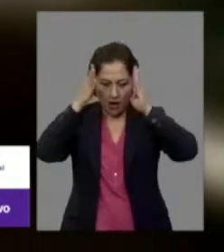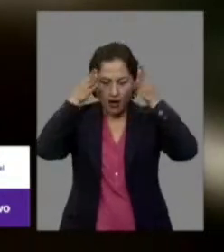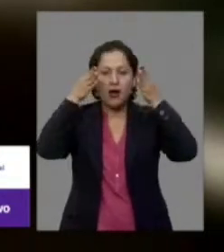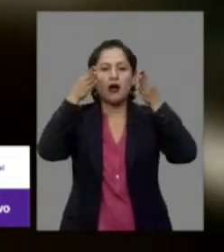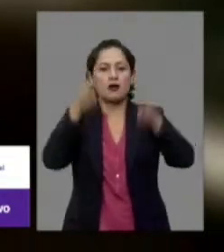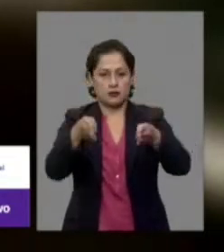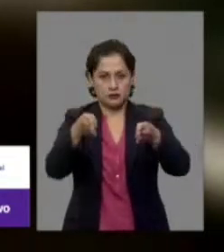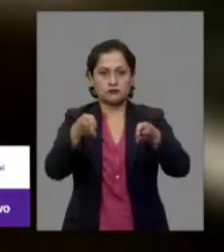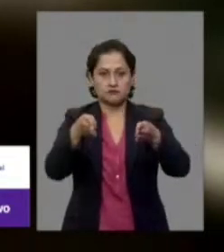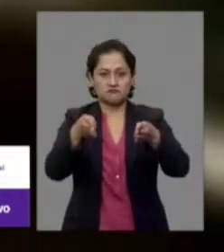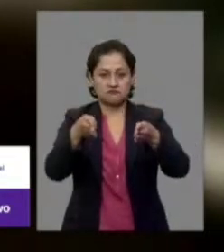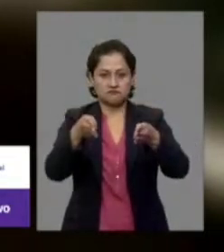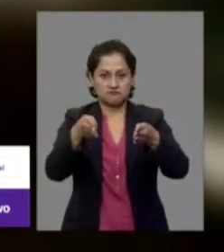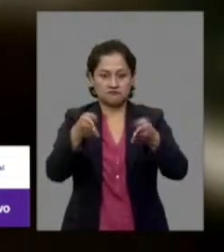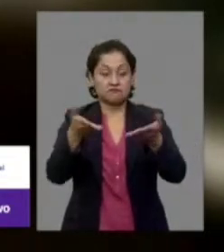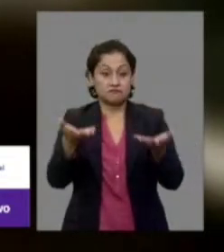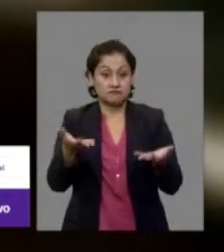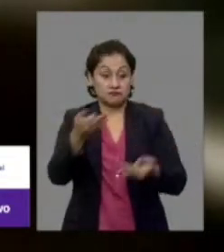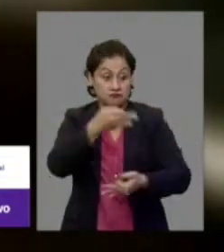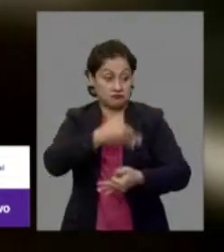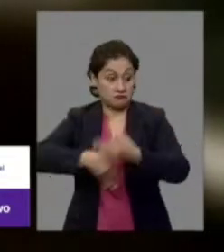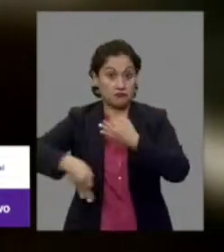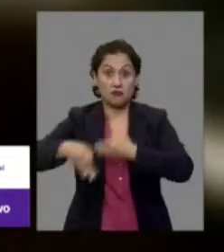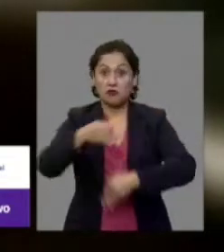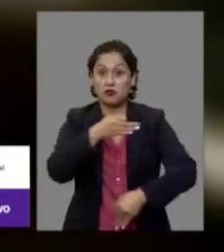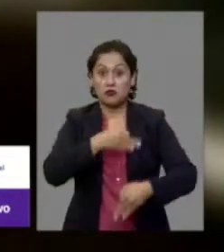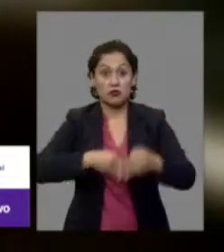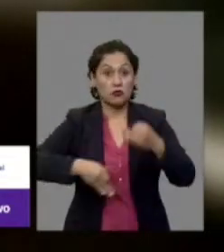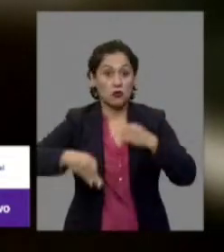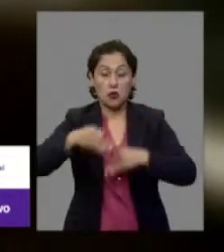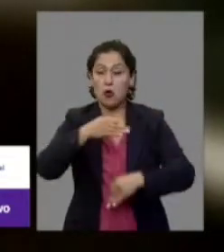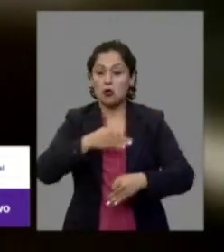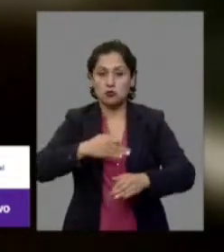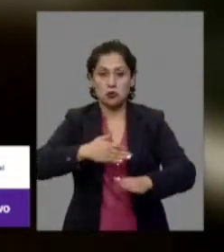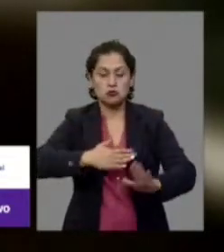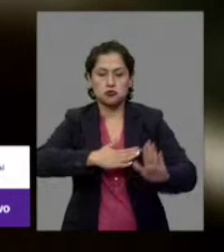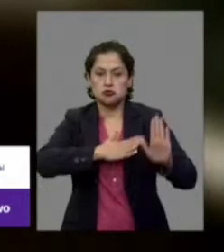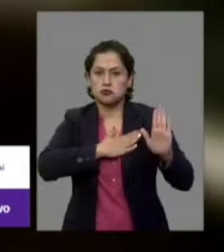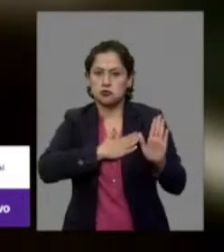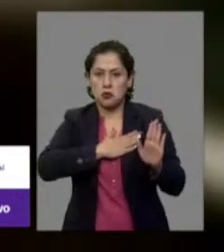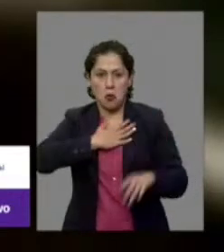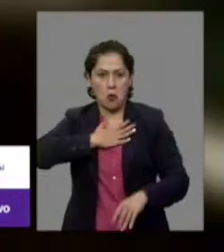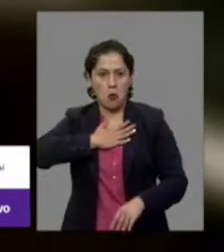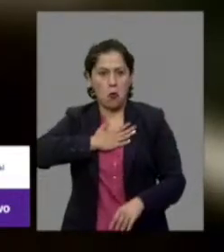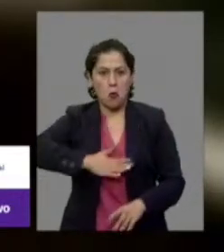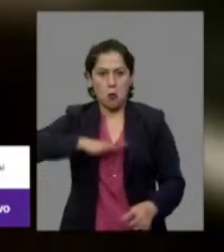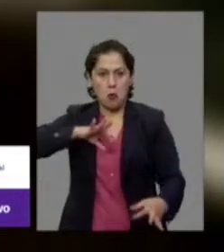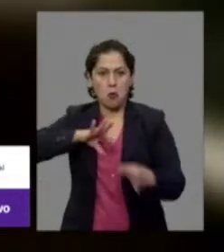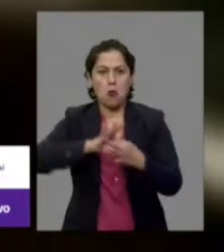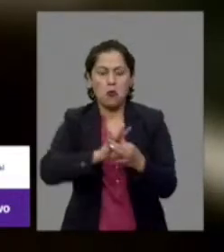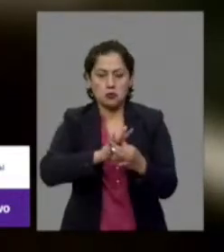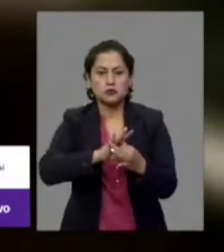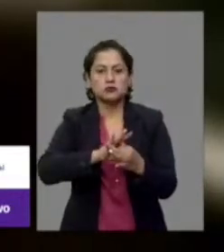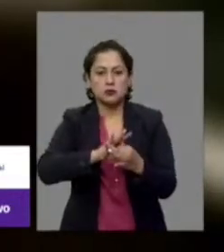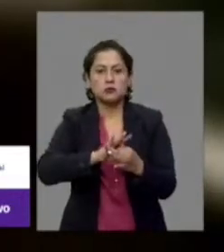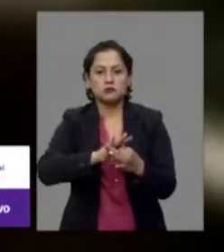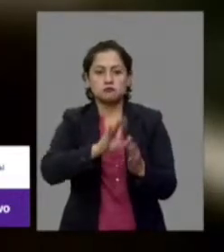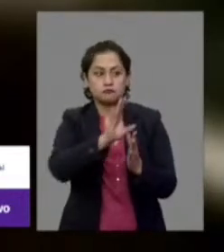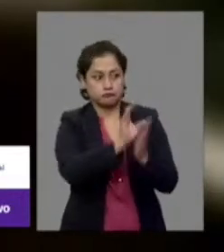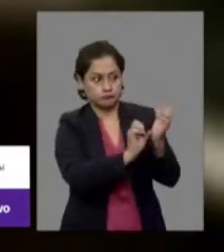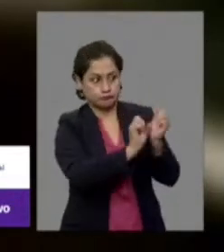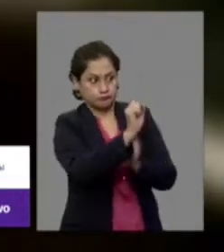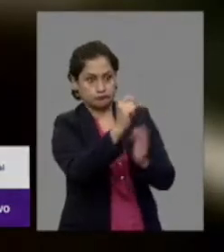un compromiso con la justicia, un compromiso con la defensa de la